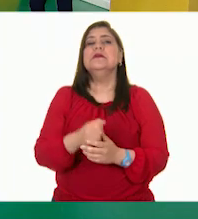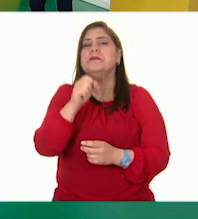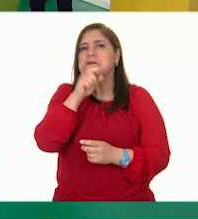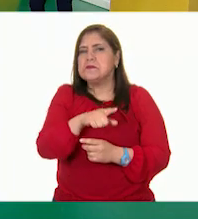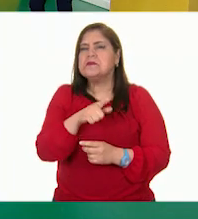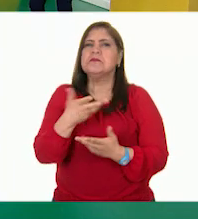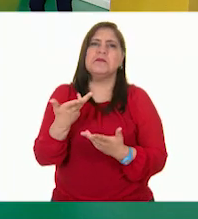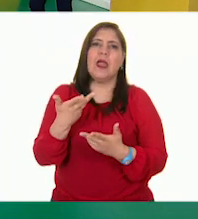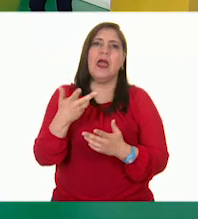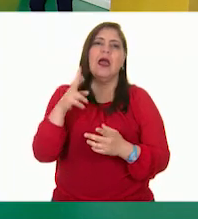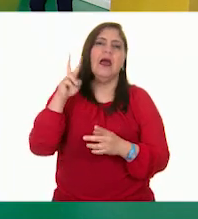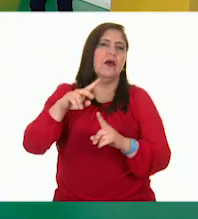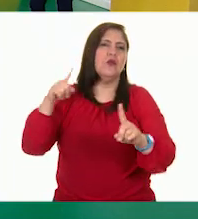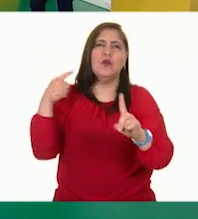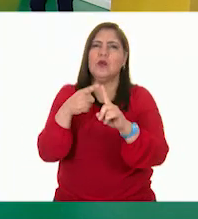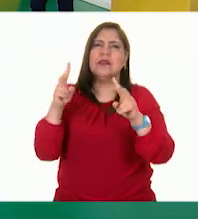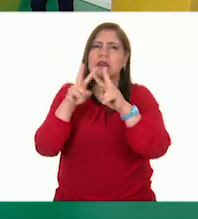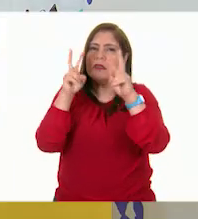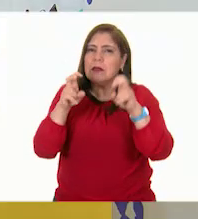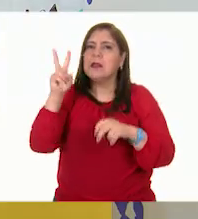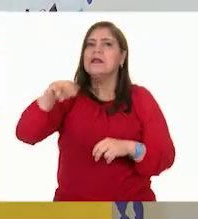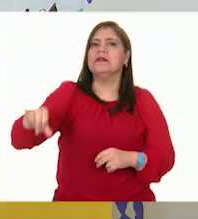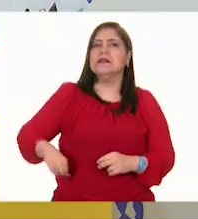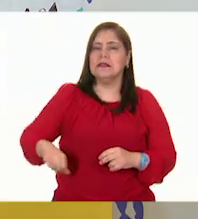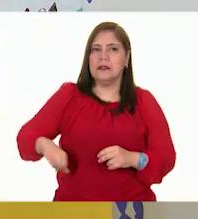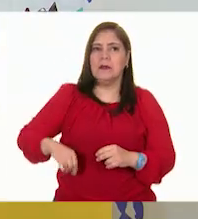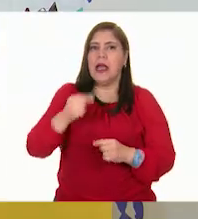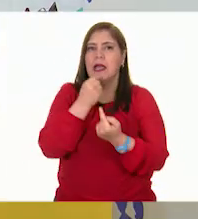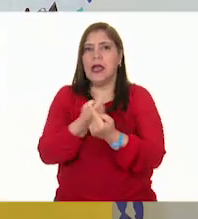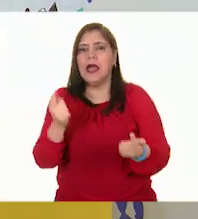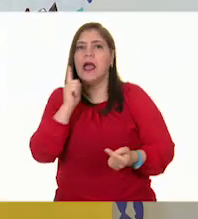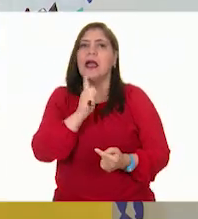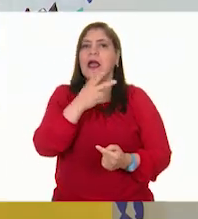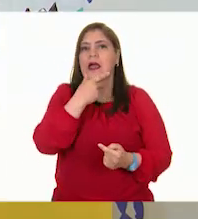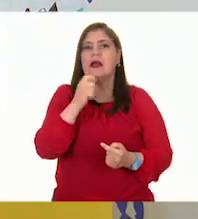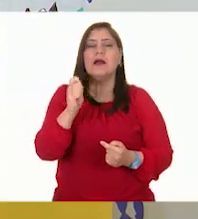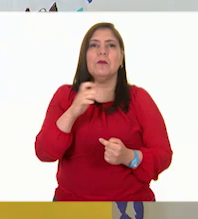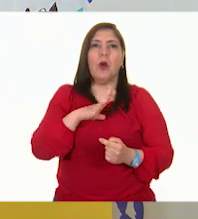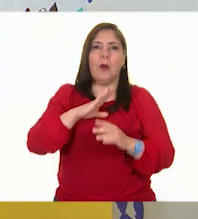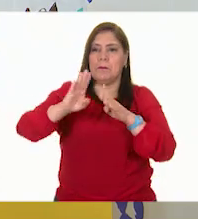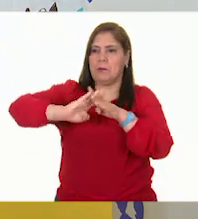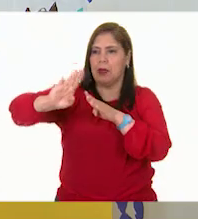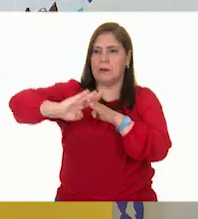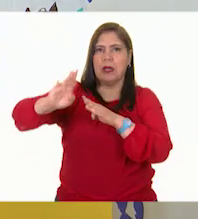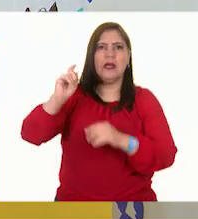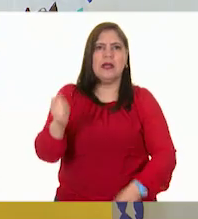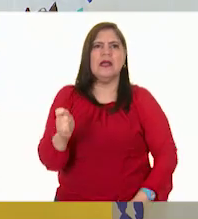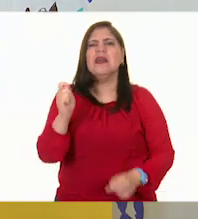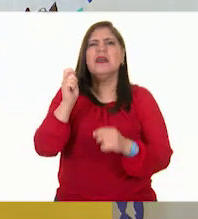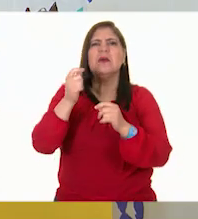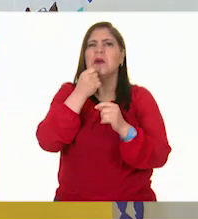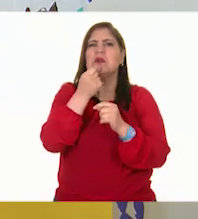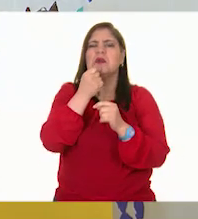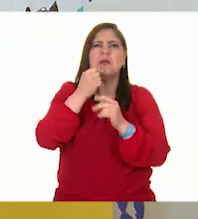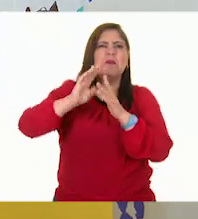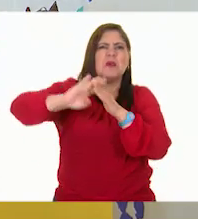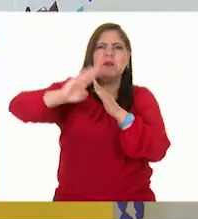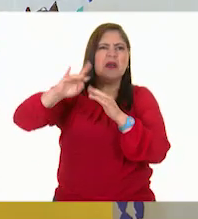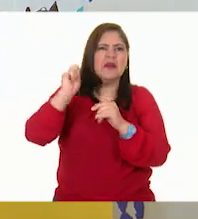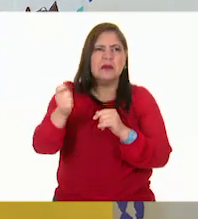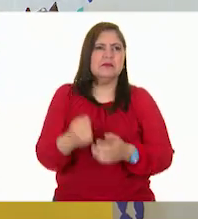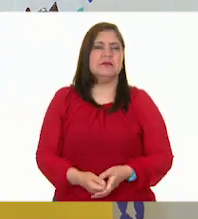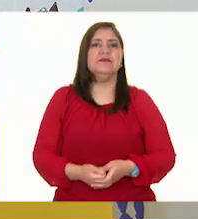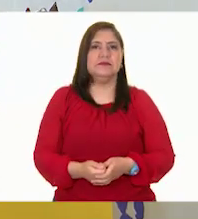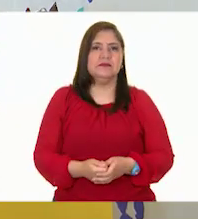muy interesante, sobre las niñas y los niños migrantes. ¿Tú has escuchado acerca de ese tema?